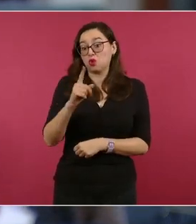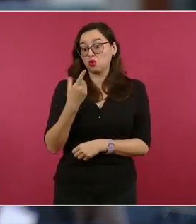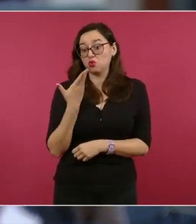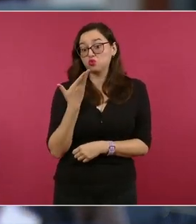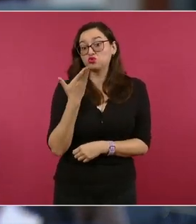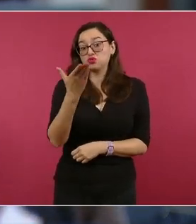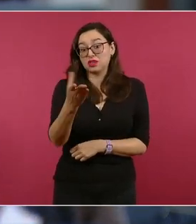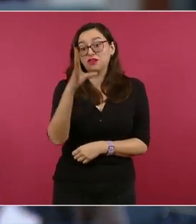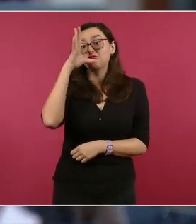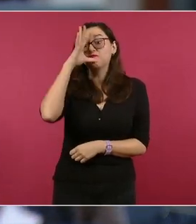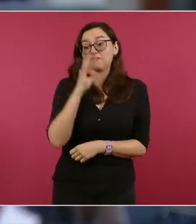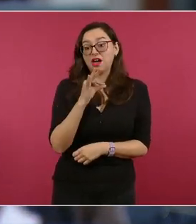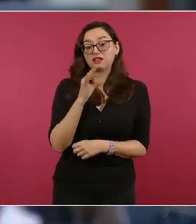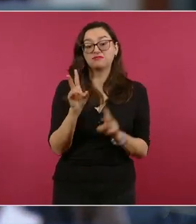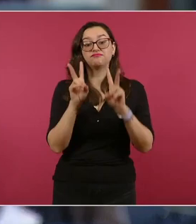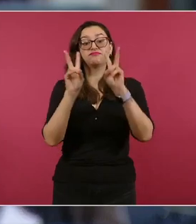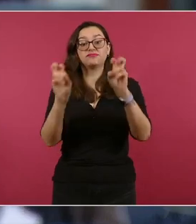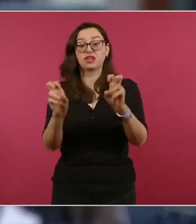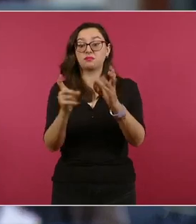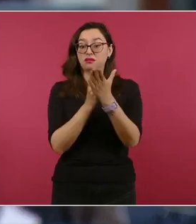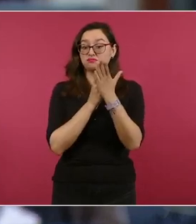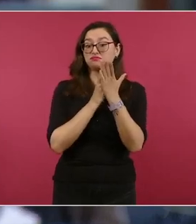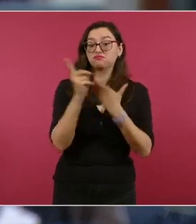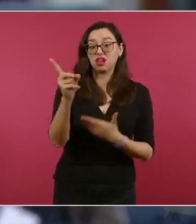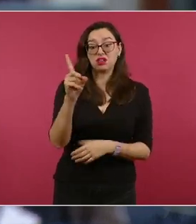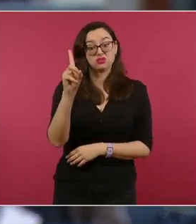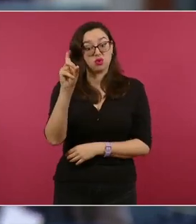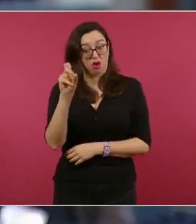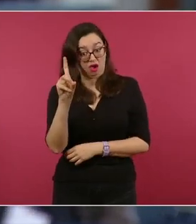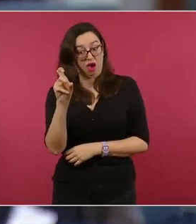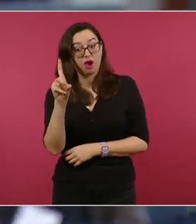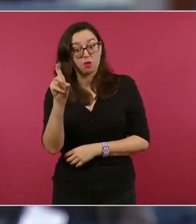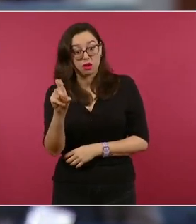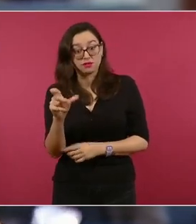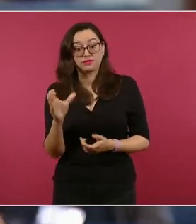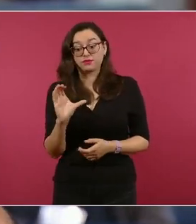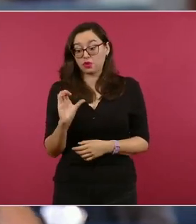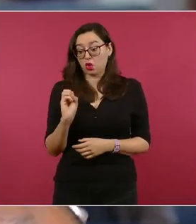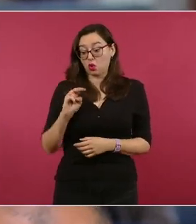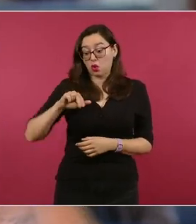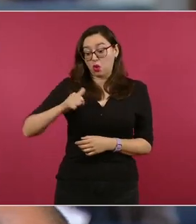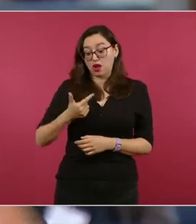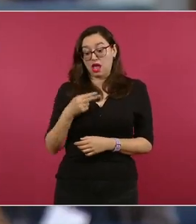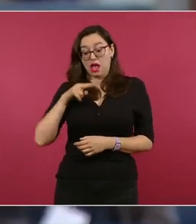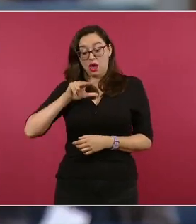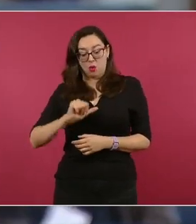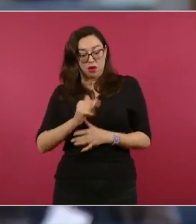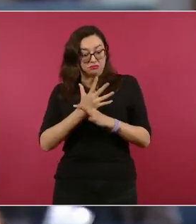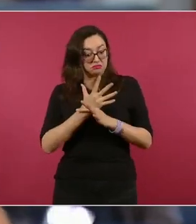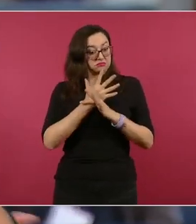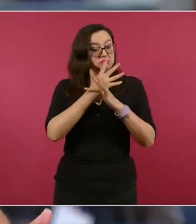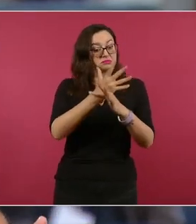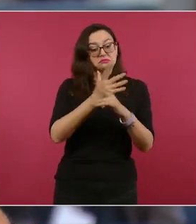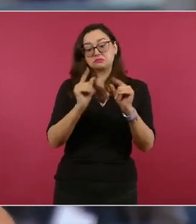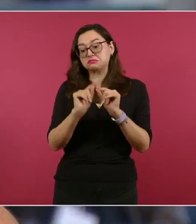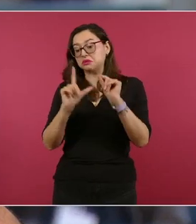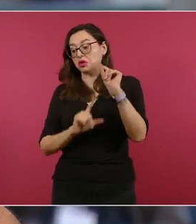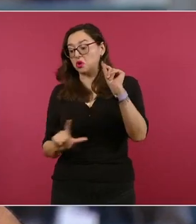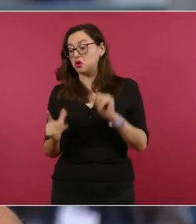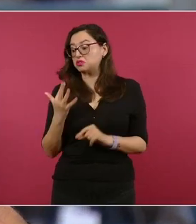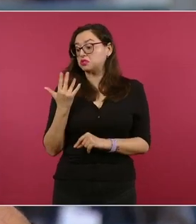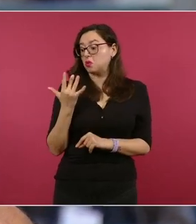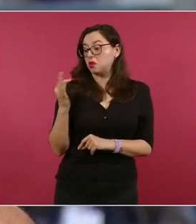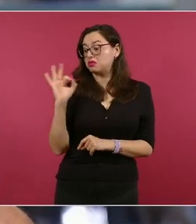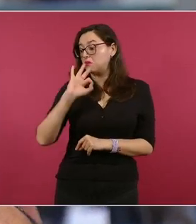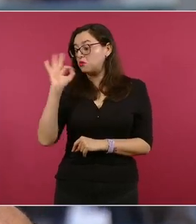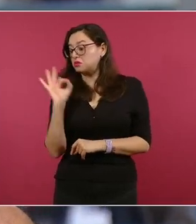y es el derecho al agua. Según la CONAGUA, que es la entidad que regula el agua aquí en su país, más de la mitad de los mexicanos no tienen acceso al agua todos